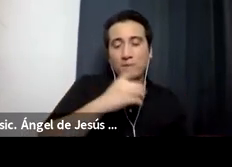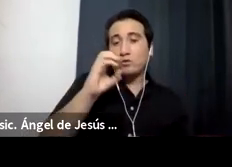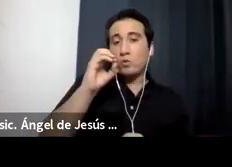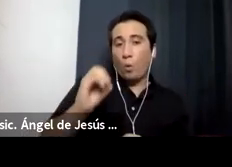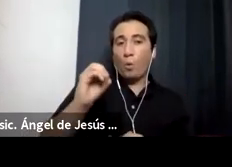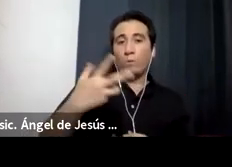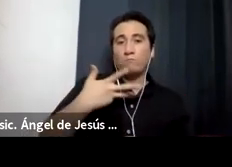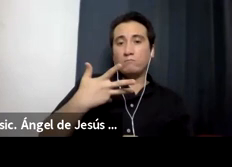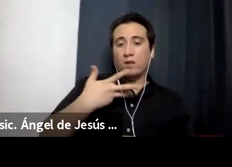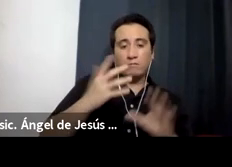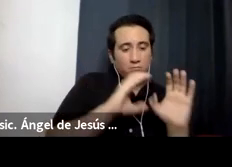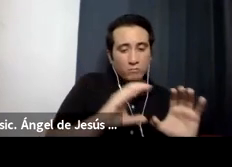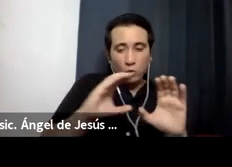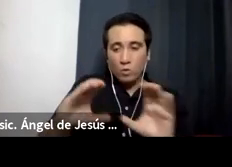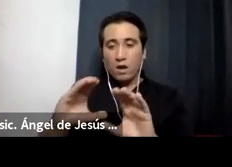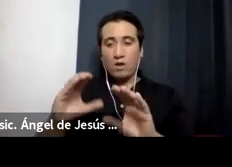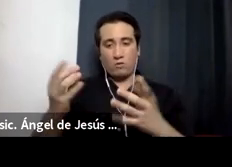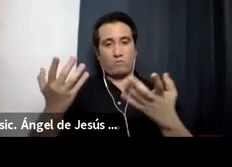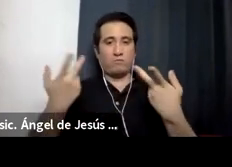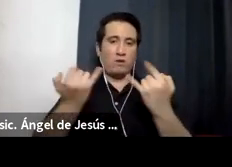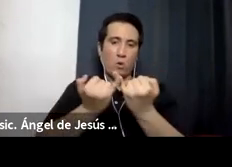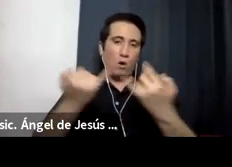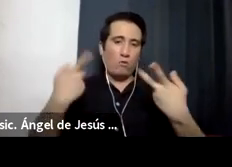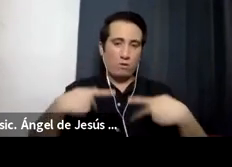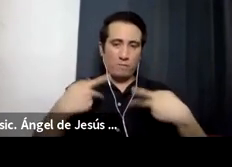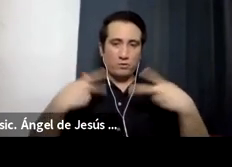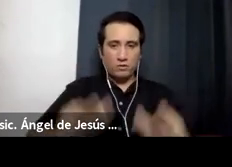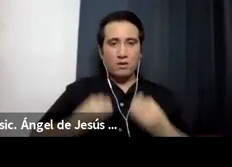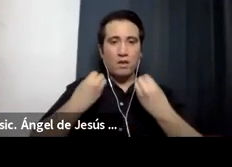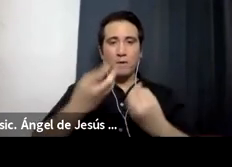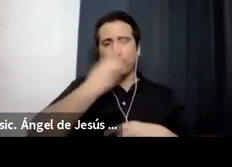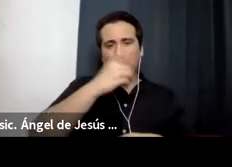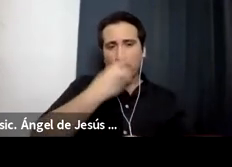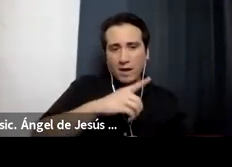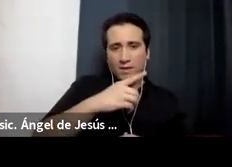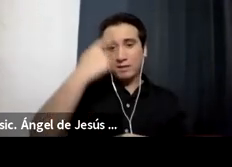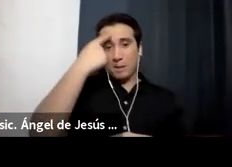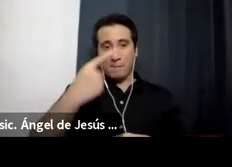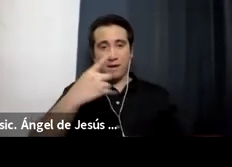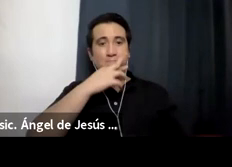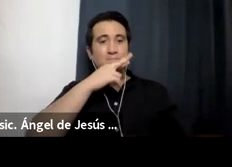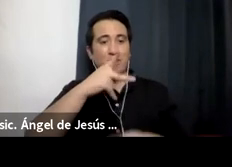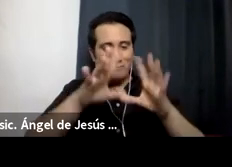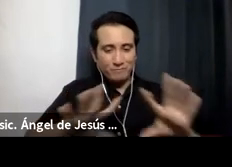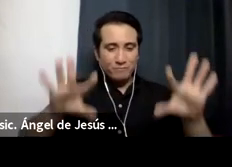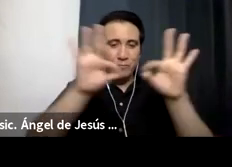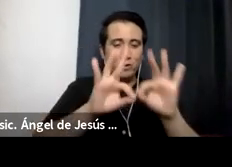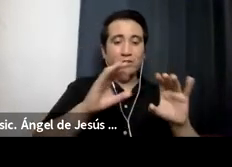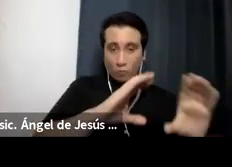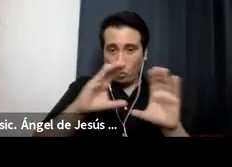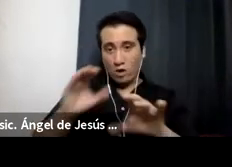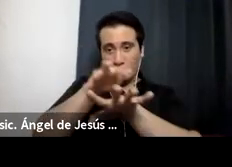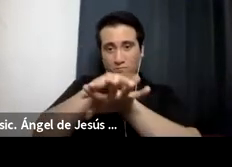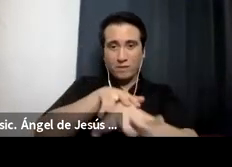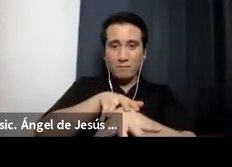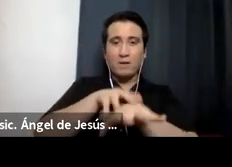que tienen a su cuidado a alguien también que vive con diabetes, con la finalidad de reforzar la importancia del cuidado del pie y la